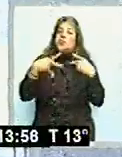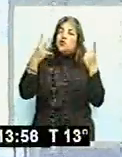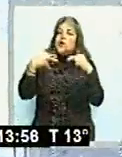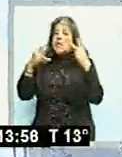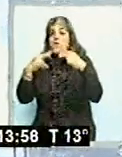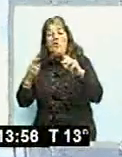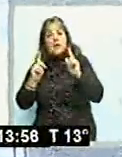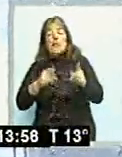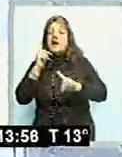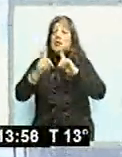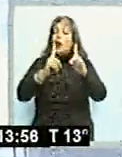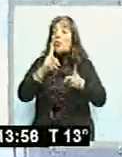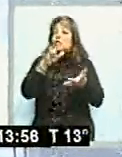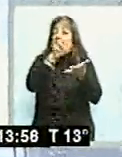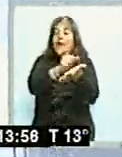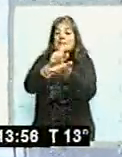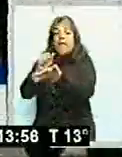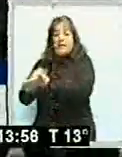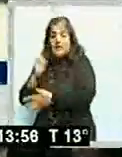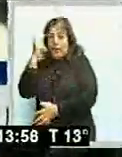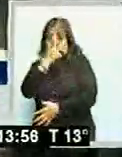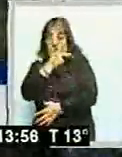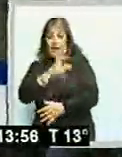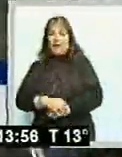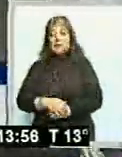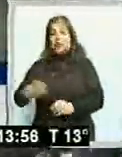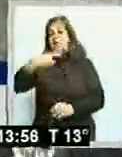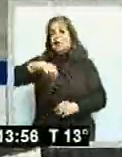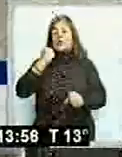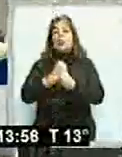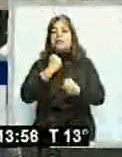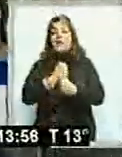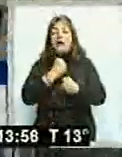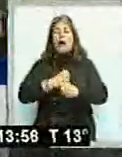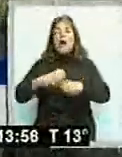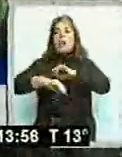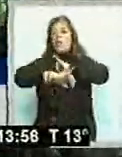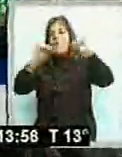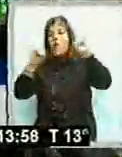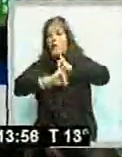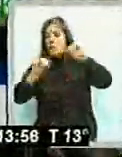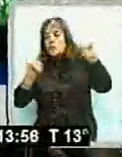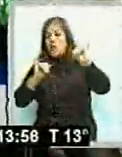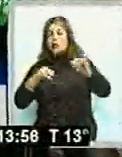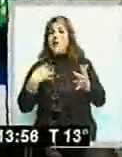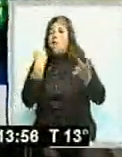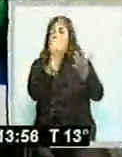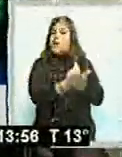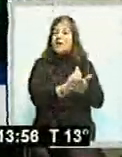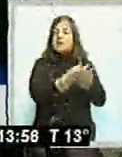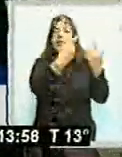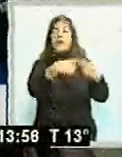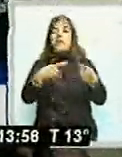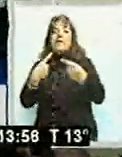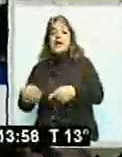física, incluso ya hay algunas reservas. Venimos haciendo un fuerte trabajo de promoción. Hemos estado presentes en las